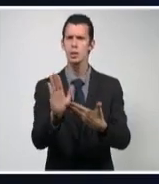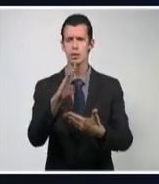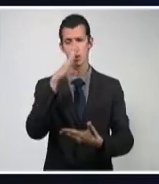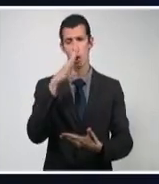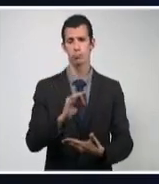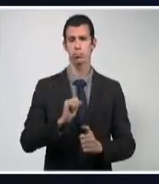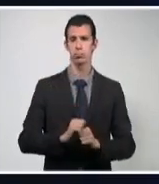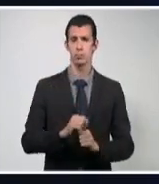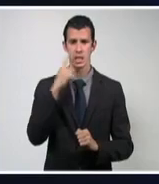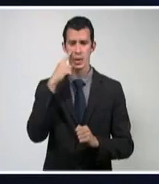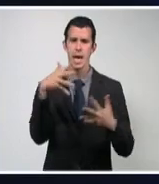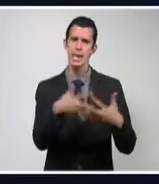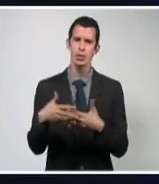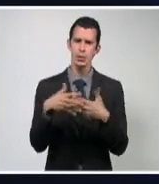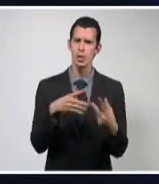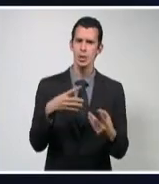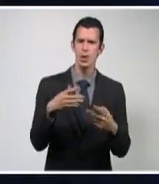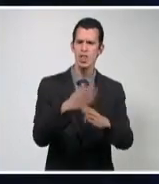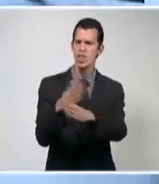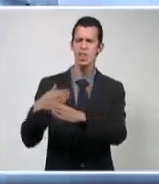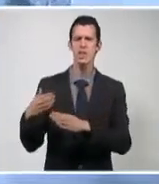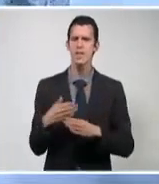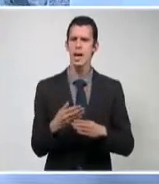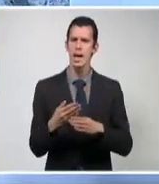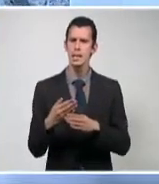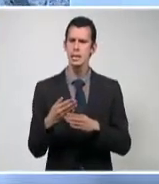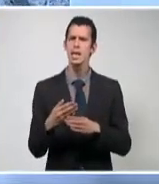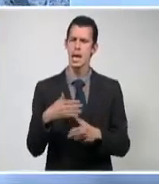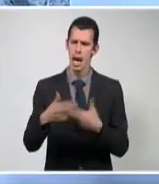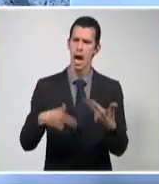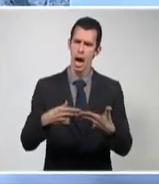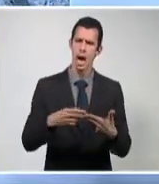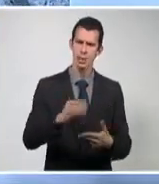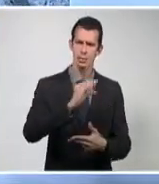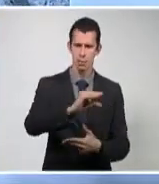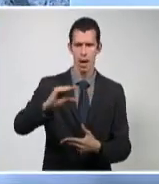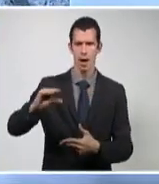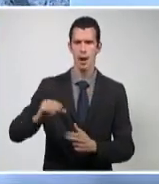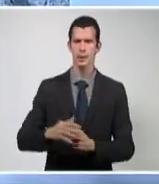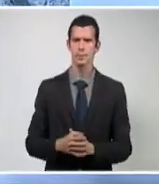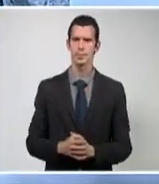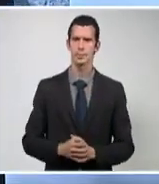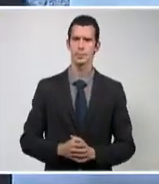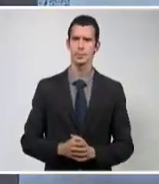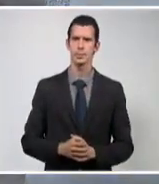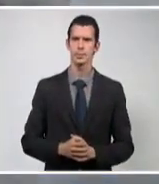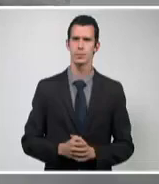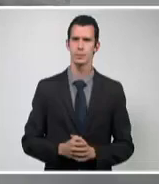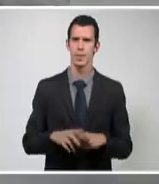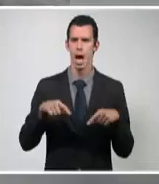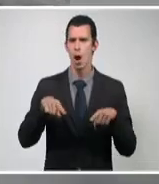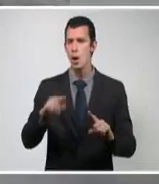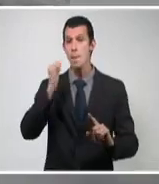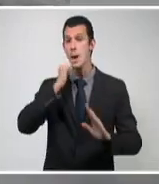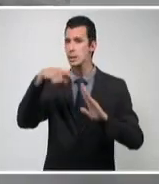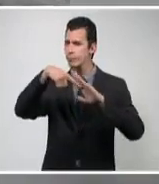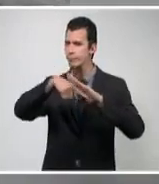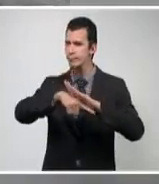qué vamos a hacer hoy? Hoy vamos a ir un poco más allá. Este joven que ven aquí, extremo